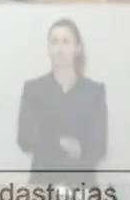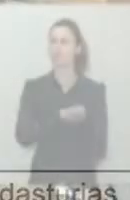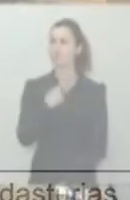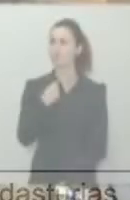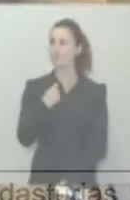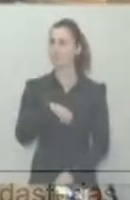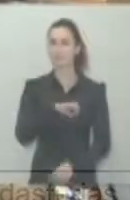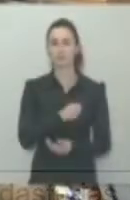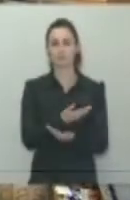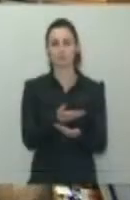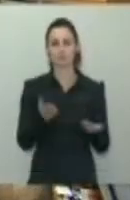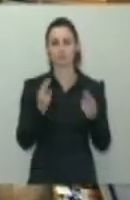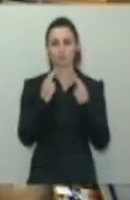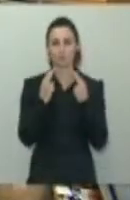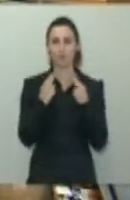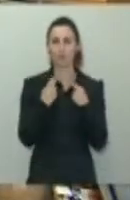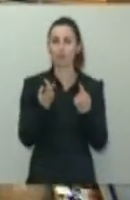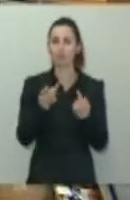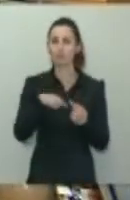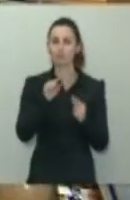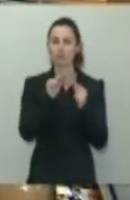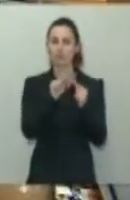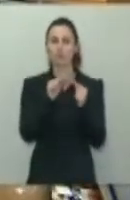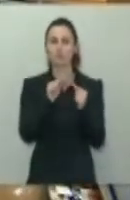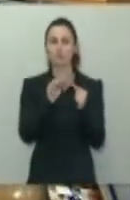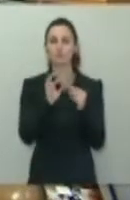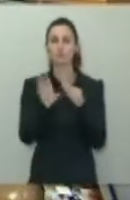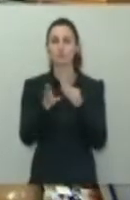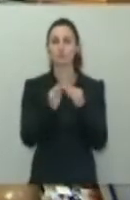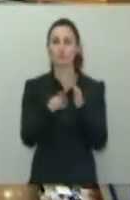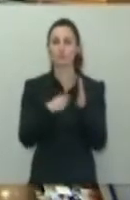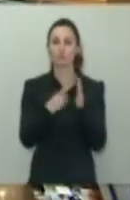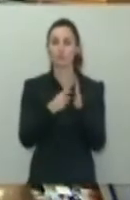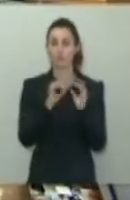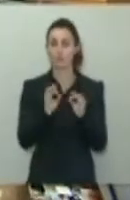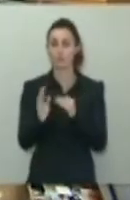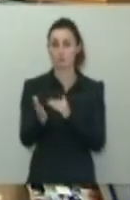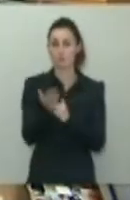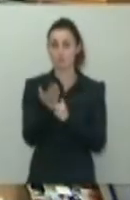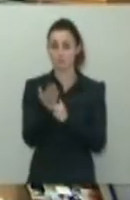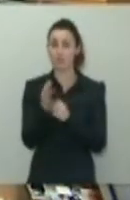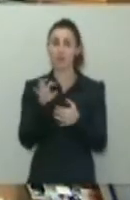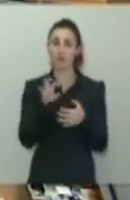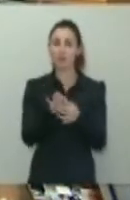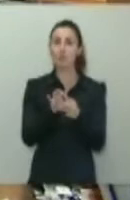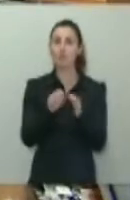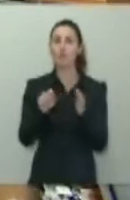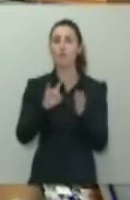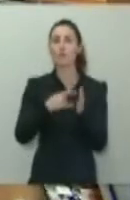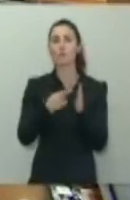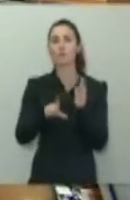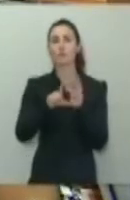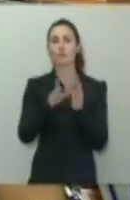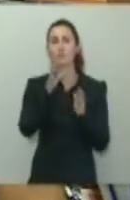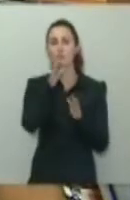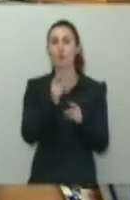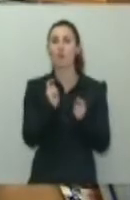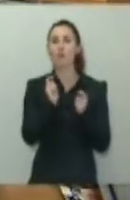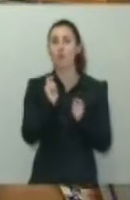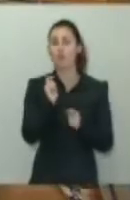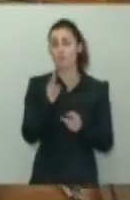Presidente, señorías, debatimos las enmiendas a la totalidad que han sido presentadas a este proyecto de ley de impuesto sobre afecciones ambientales del